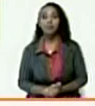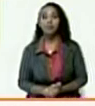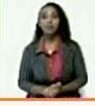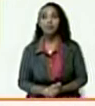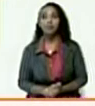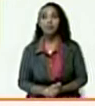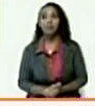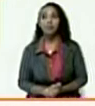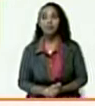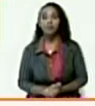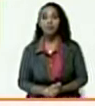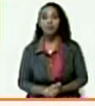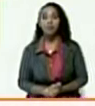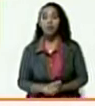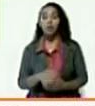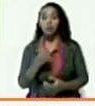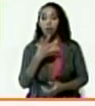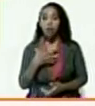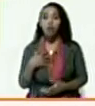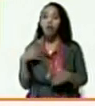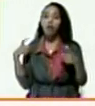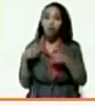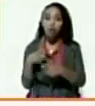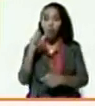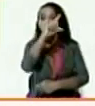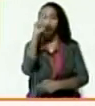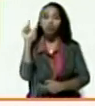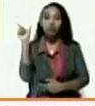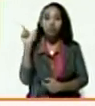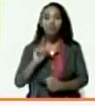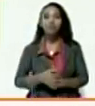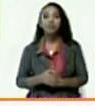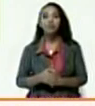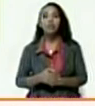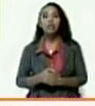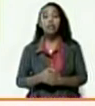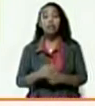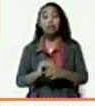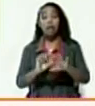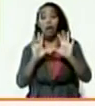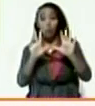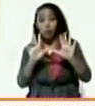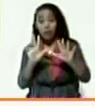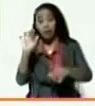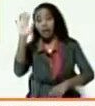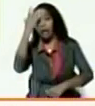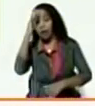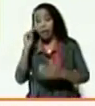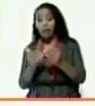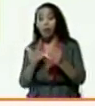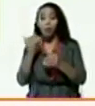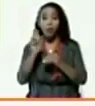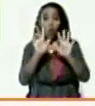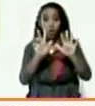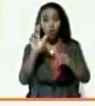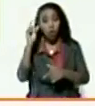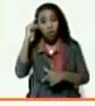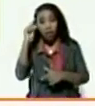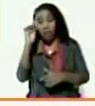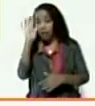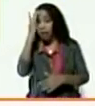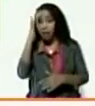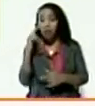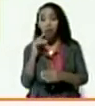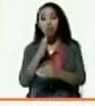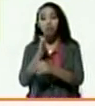Bueno, no, nos reunimos el Partido Socialista Unido de Venezuela luego de la octavita de carnaval, de haber